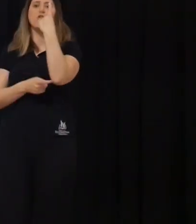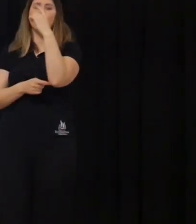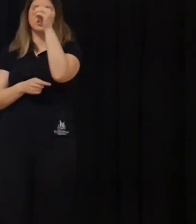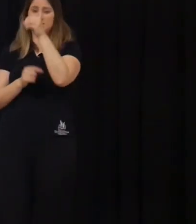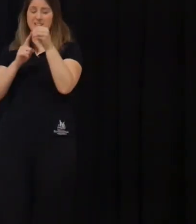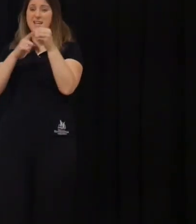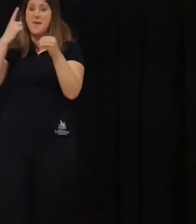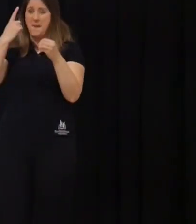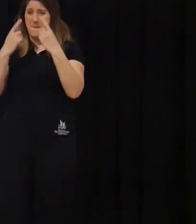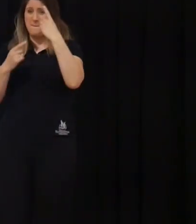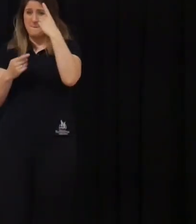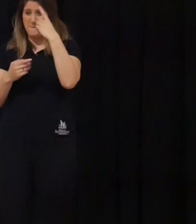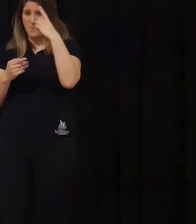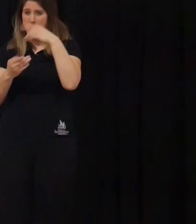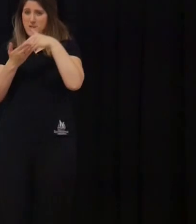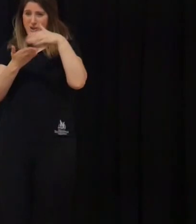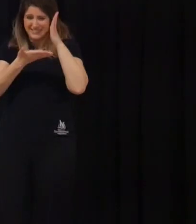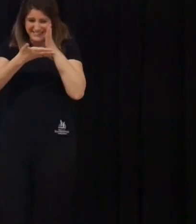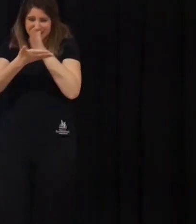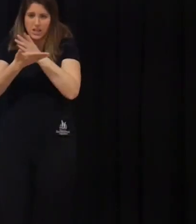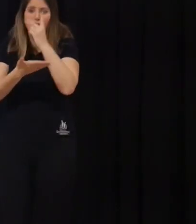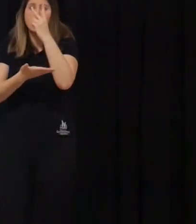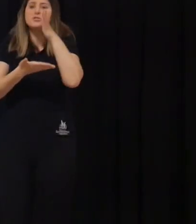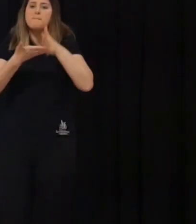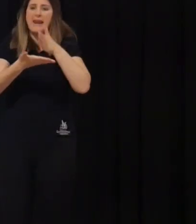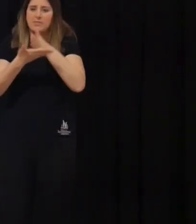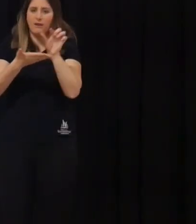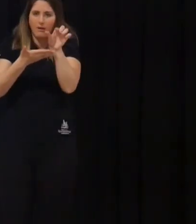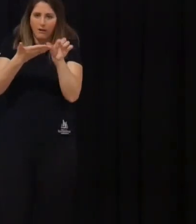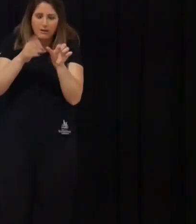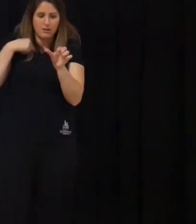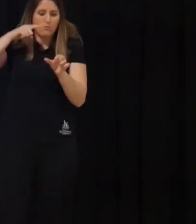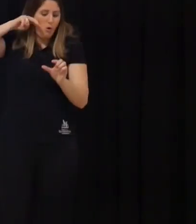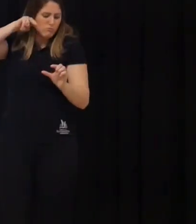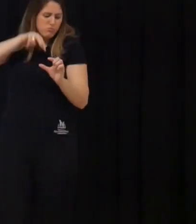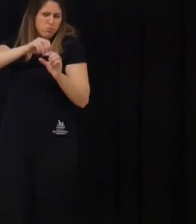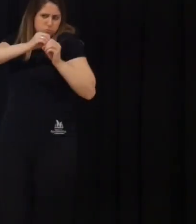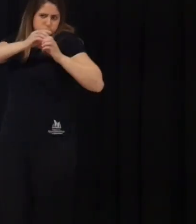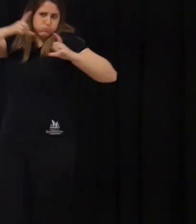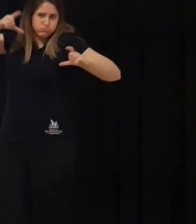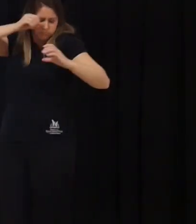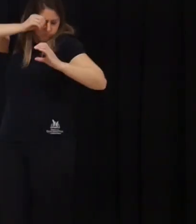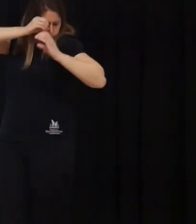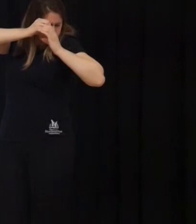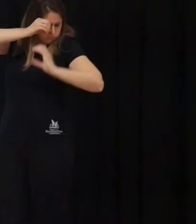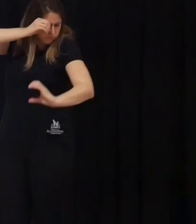ese 1 millón de fracciones de un metro. Hemos ampliado y nos estamos acercando al origen del cáncer. Es en